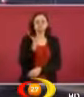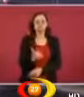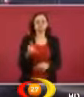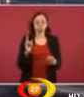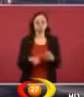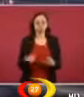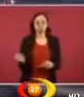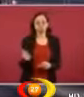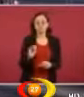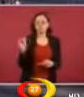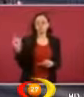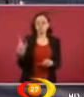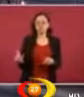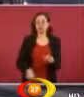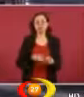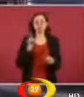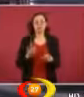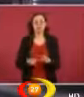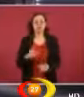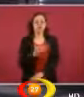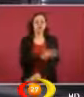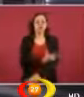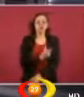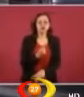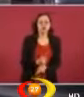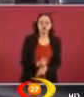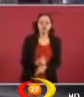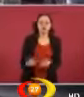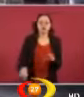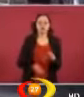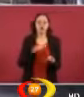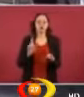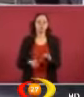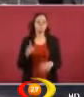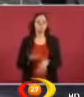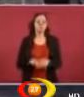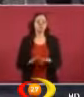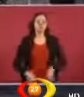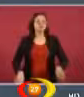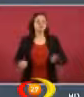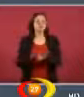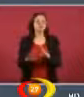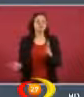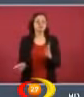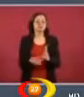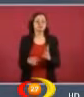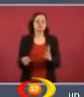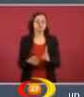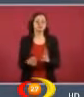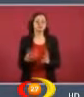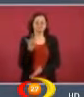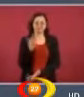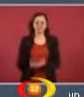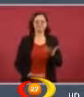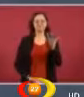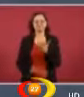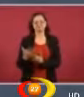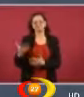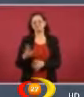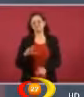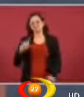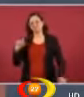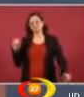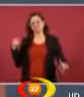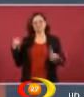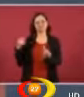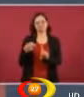profesionalismo honestidad y sobre todo con acciones guiadas por